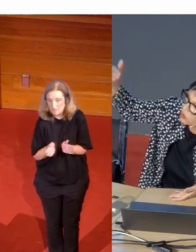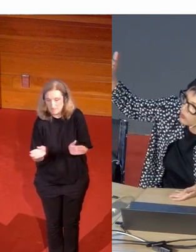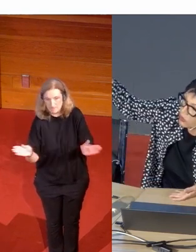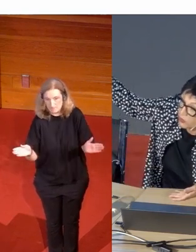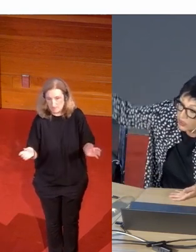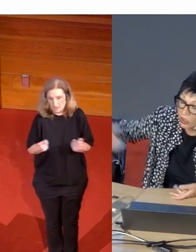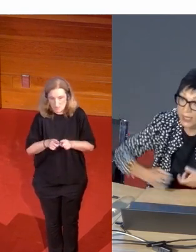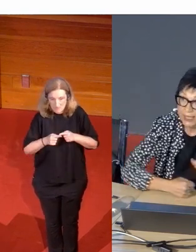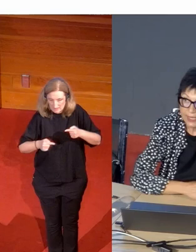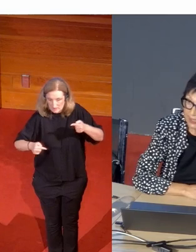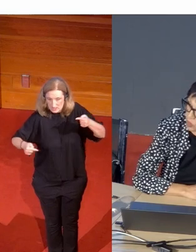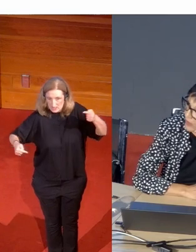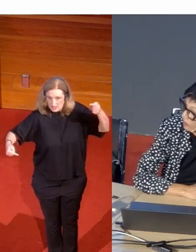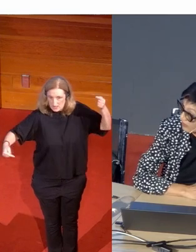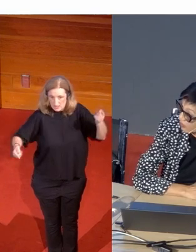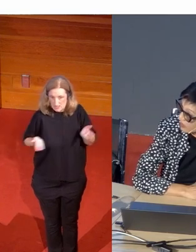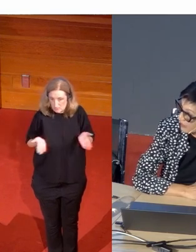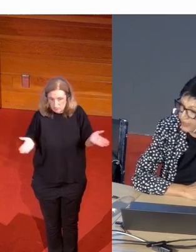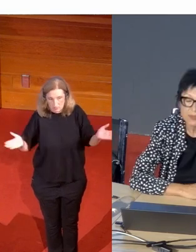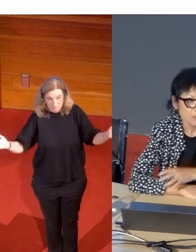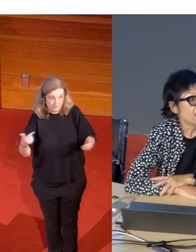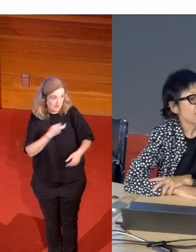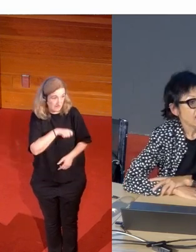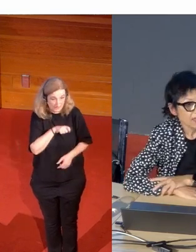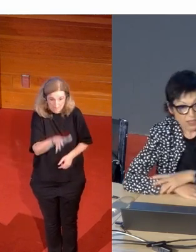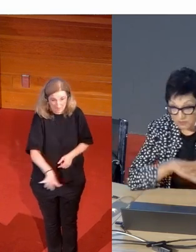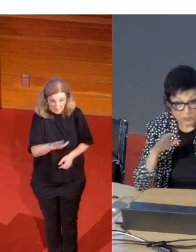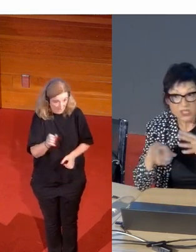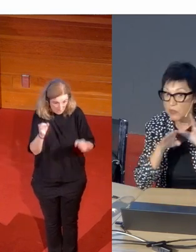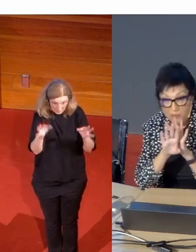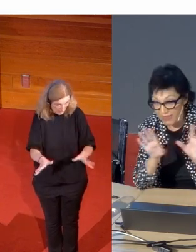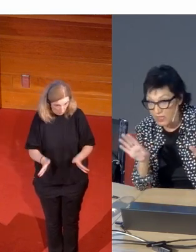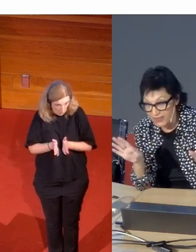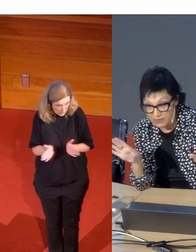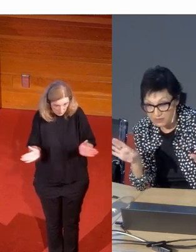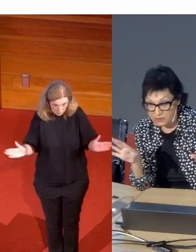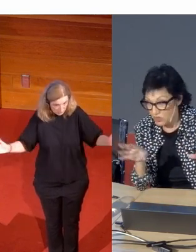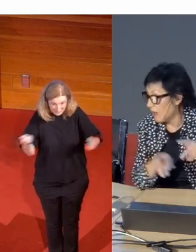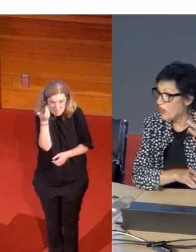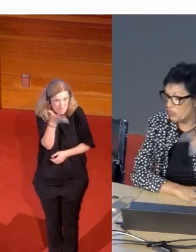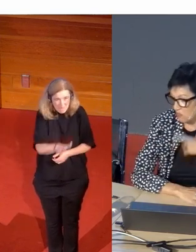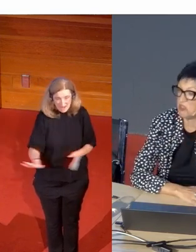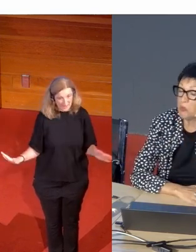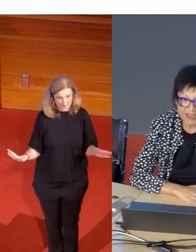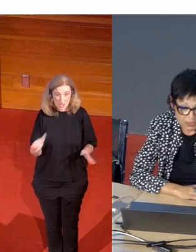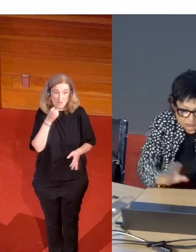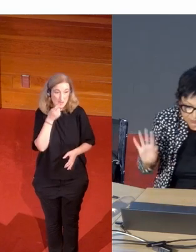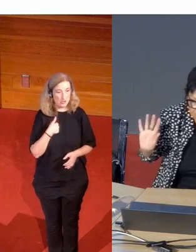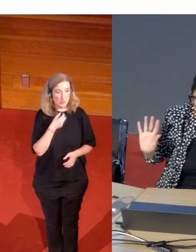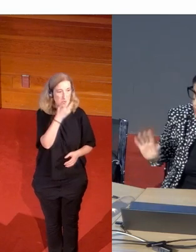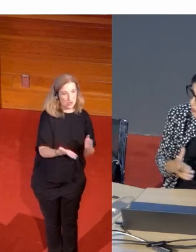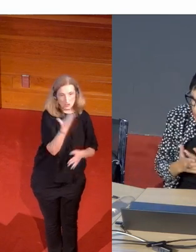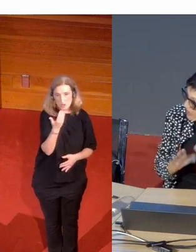subiendo subiendo subiendo subiendo que nos van a contar no en España bien pues que es muy parecido eh o sea Buenos días Pues y tú